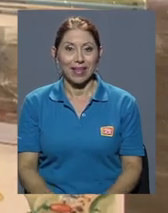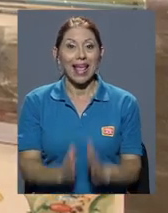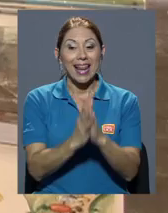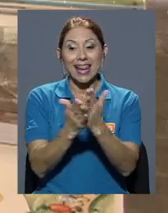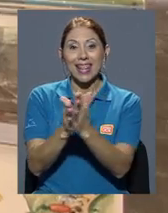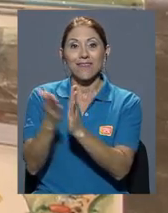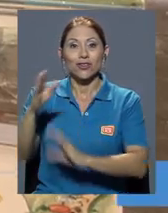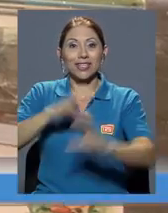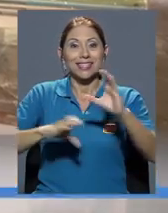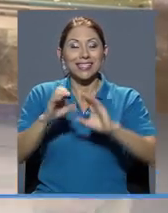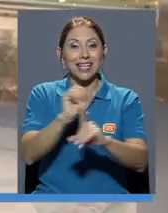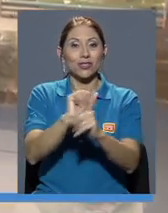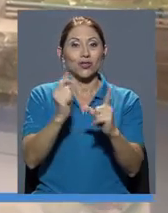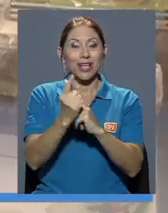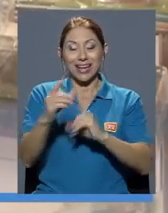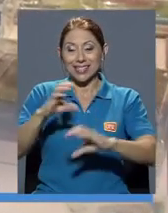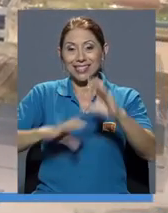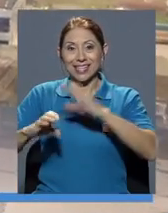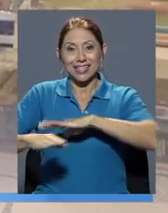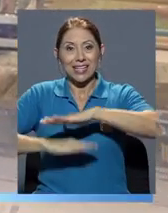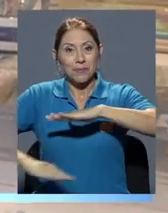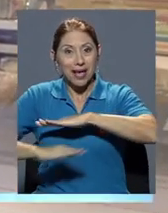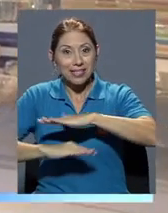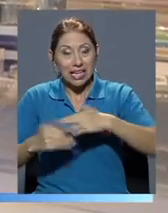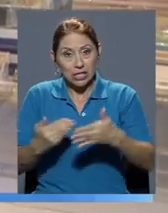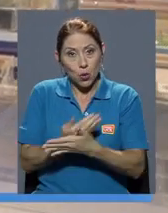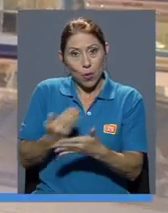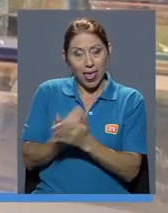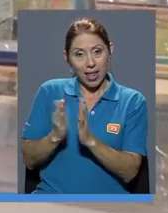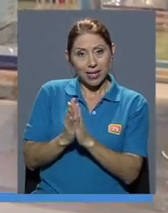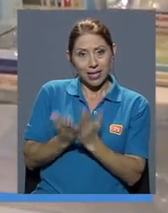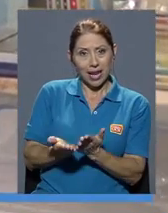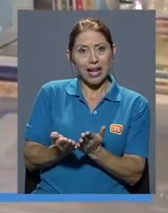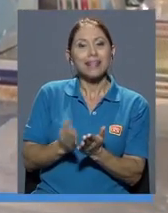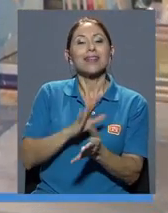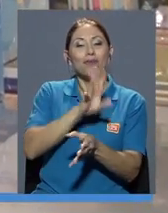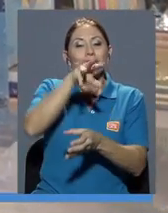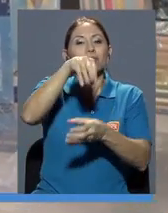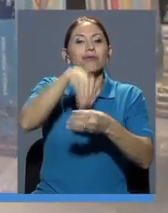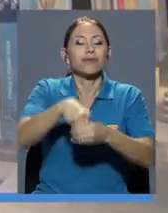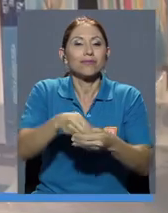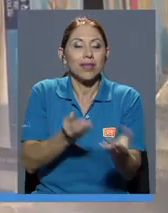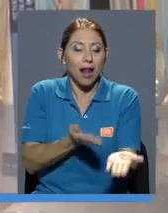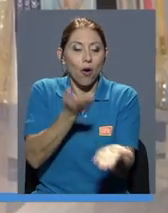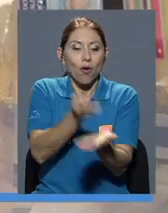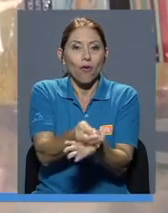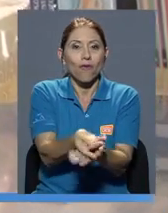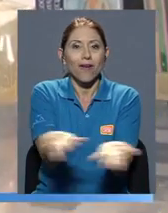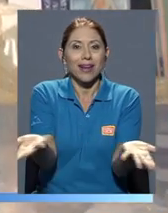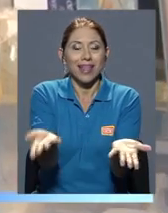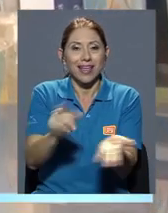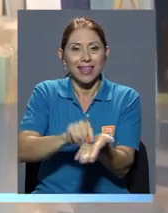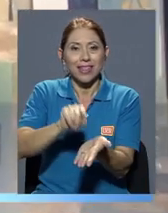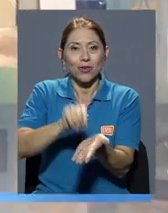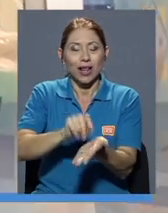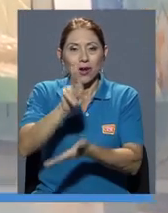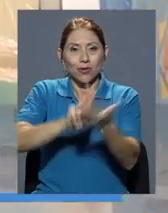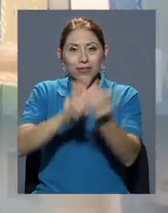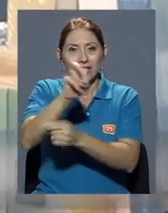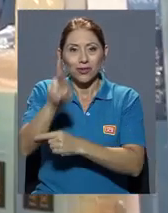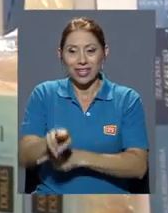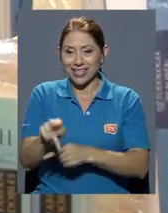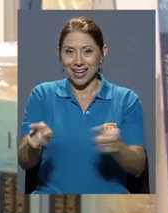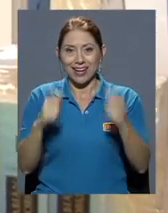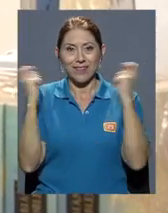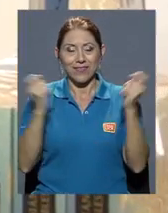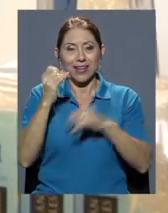Libros de ciencias sociales y ciencias básicas y novedades literarias fueron parte de la oferta de la editorial Universidad de Costa Rica en la